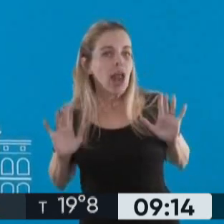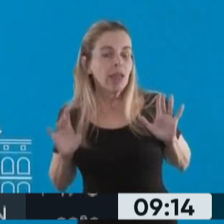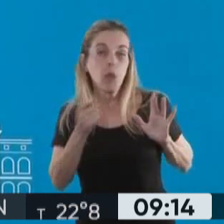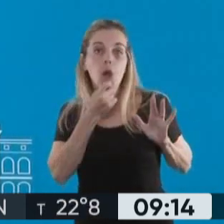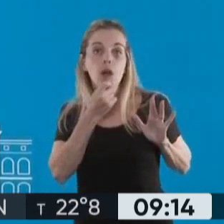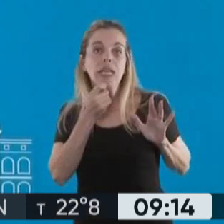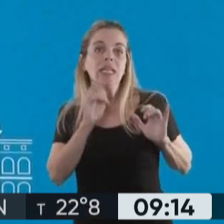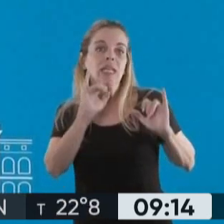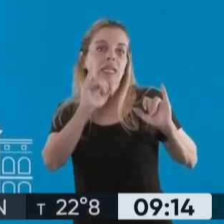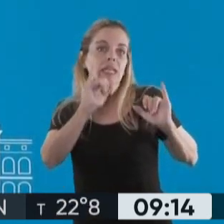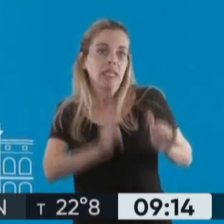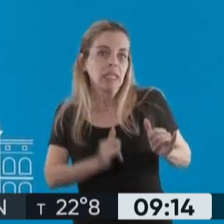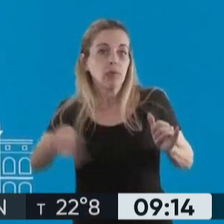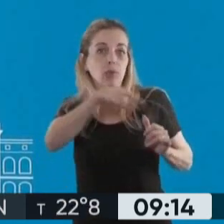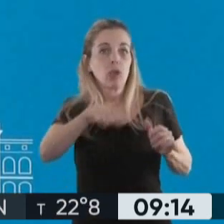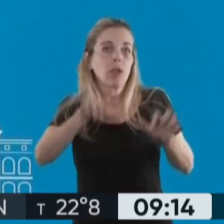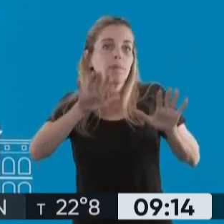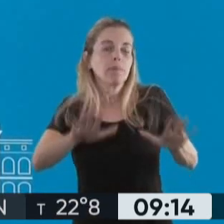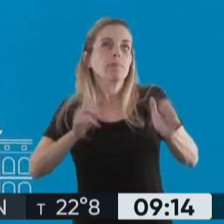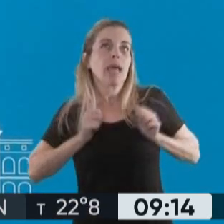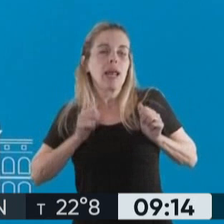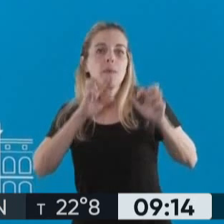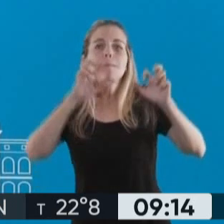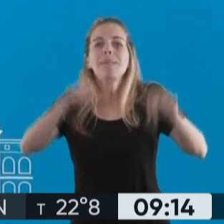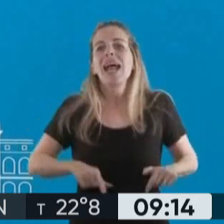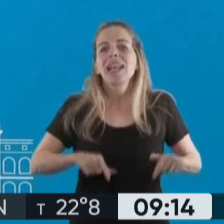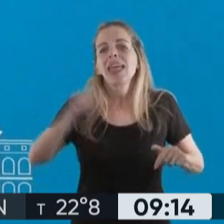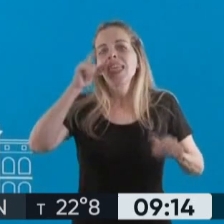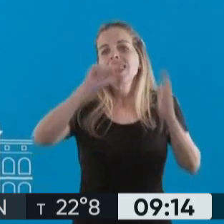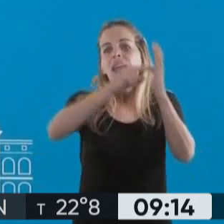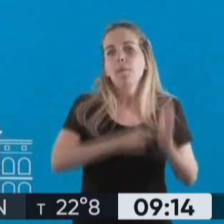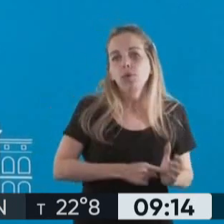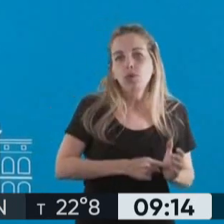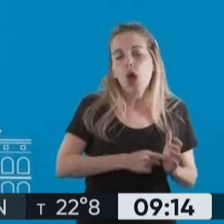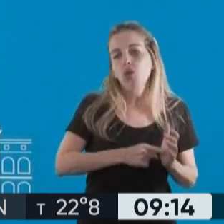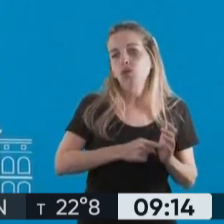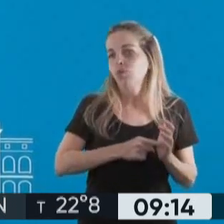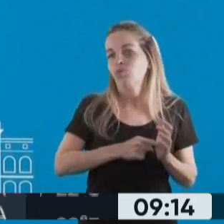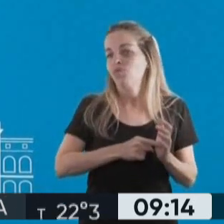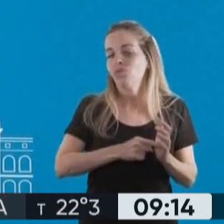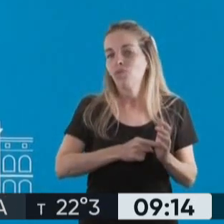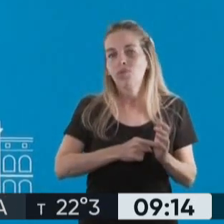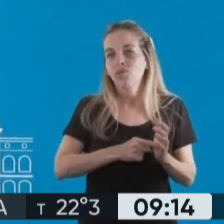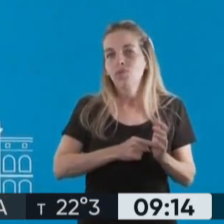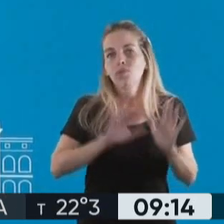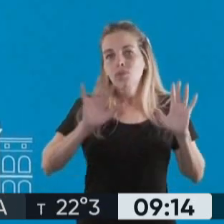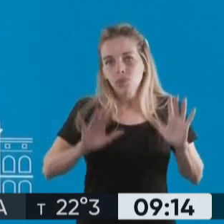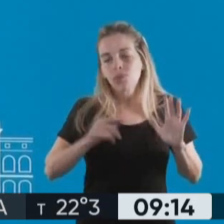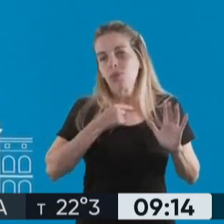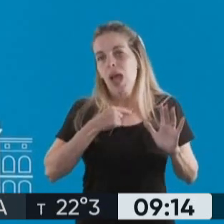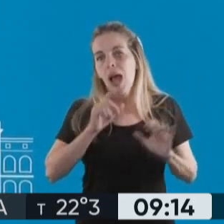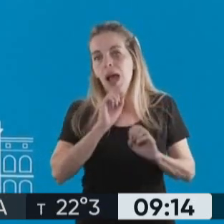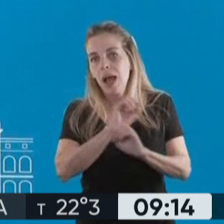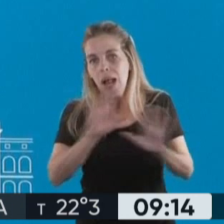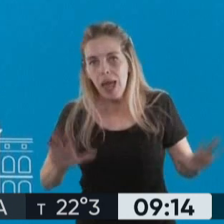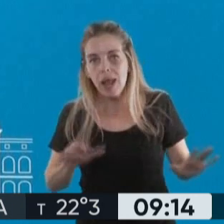esperando es un plan de 10 puntos sobre el plan antiinflacionario de 10 puntos, no le quiero calmar